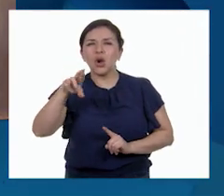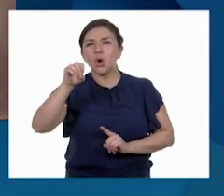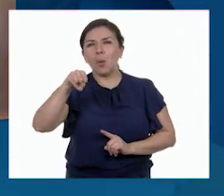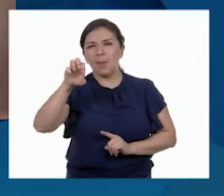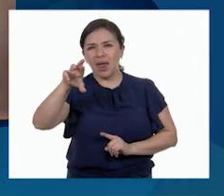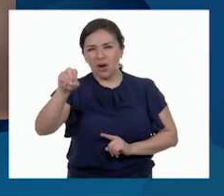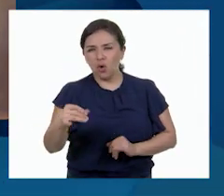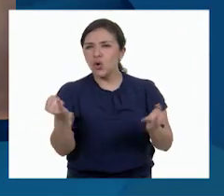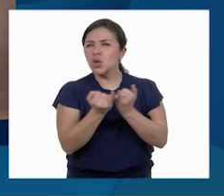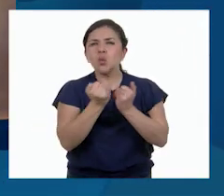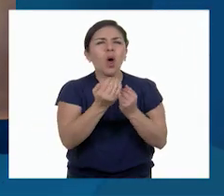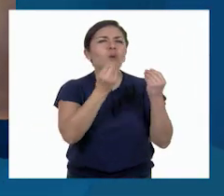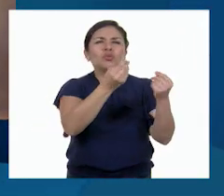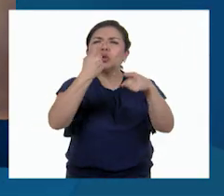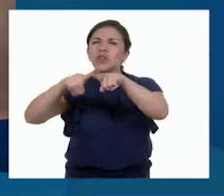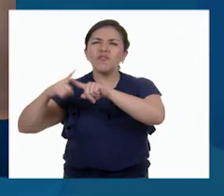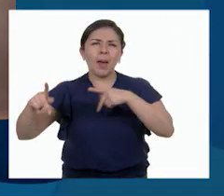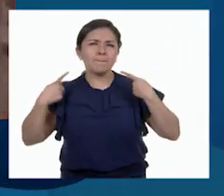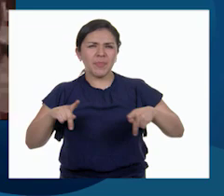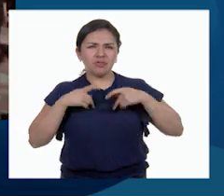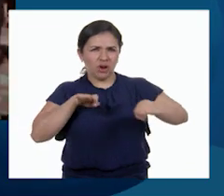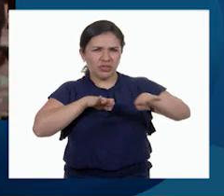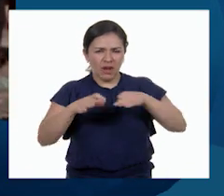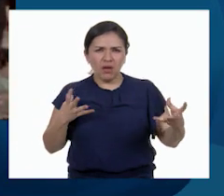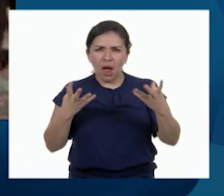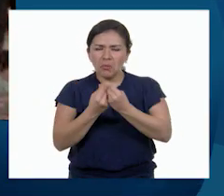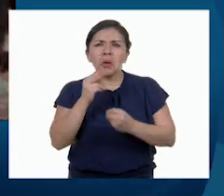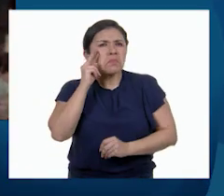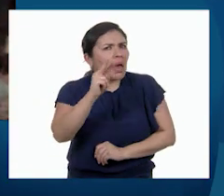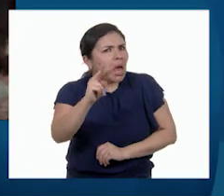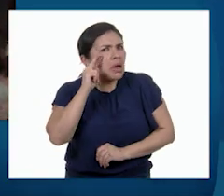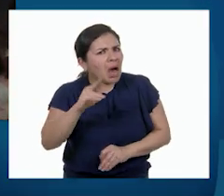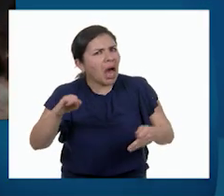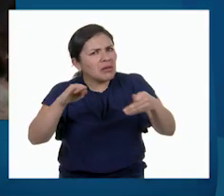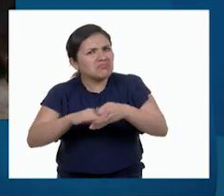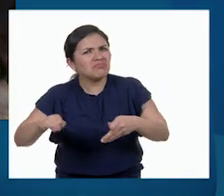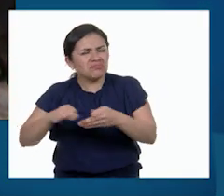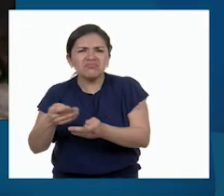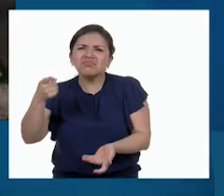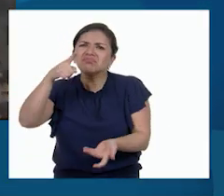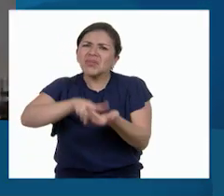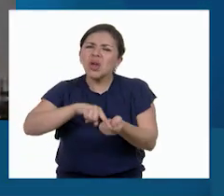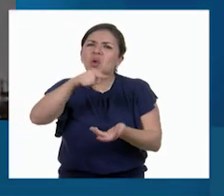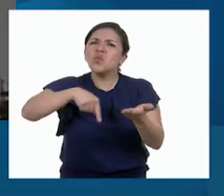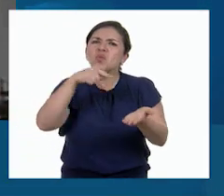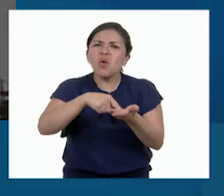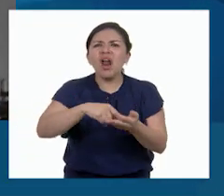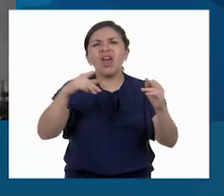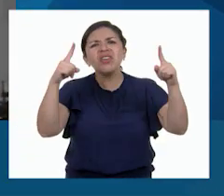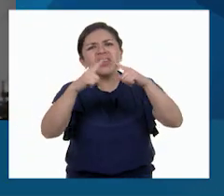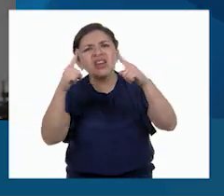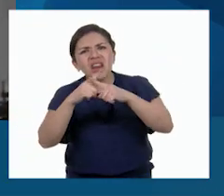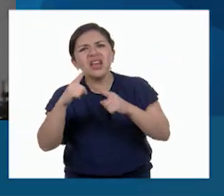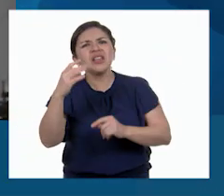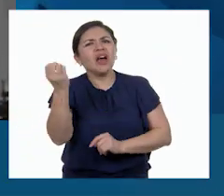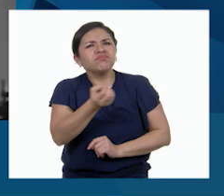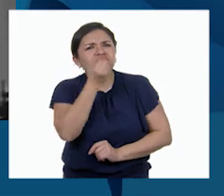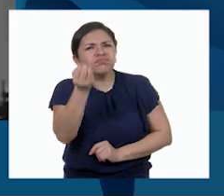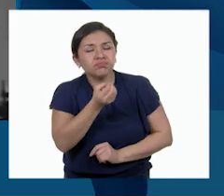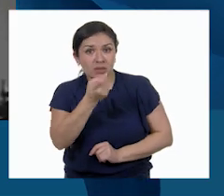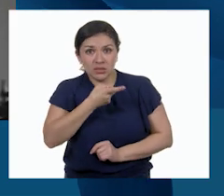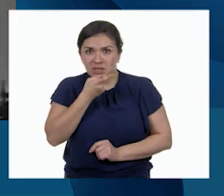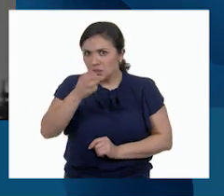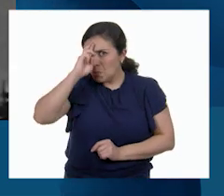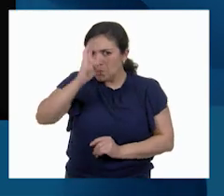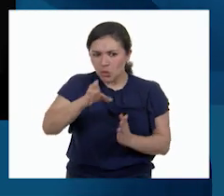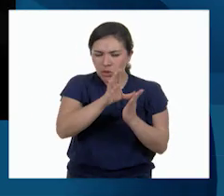Rubio, igual que muchos funcionarios, eran vistos con frecuencia en ceremonias religiosas públicas que se suponía estaban prohibidas